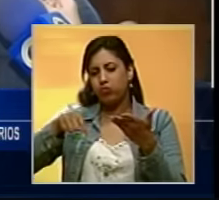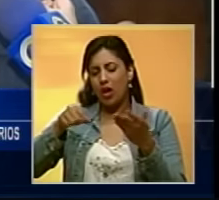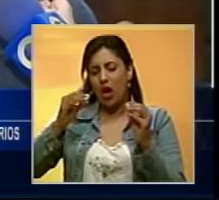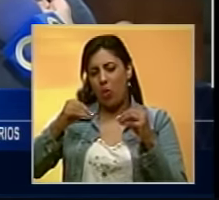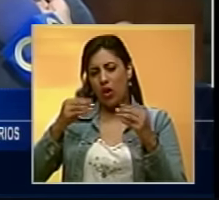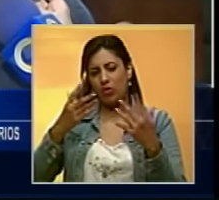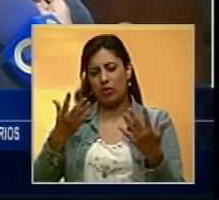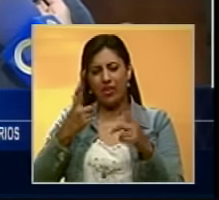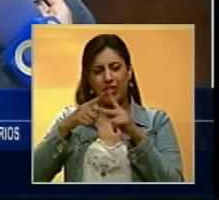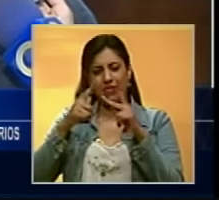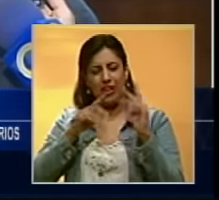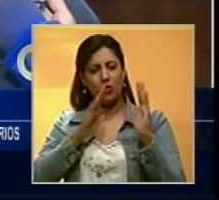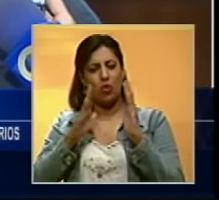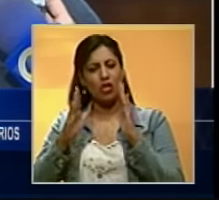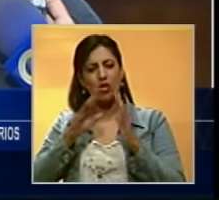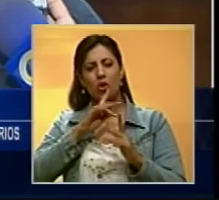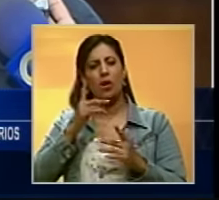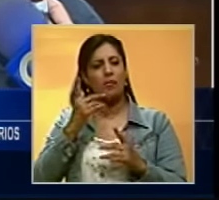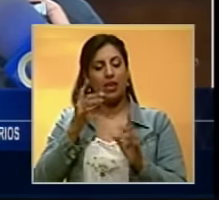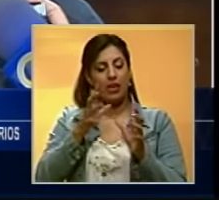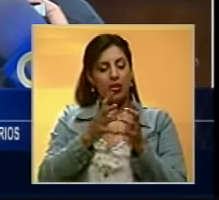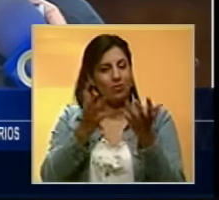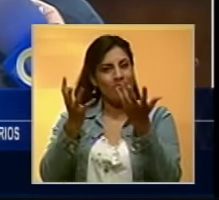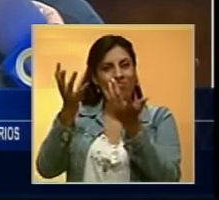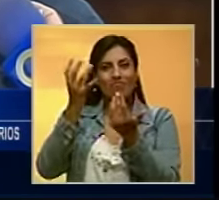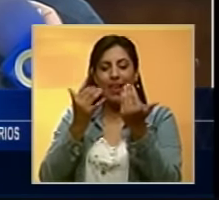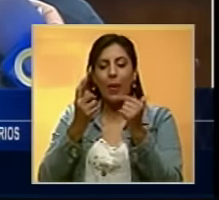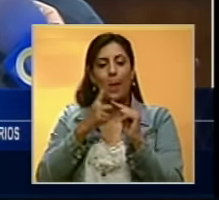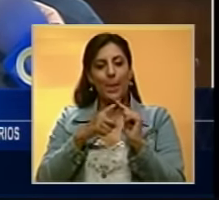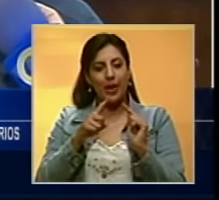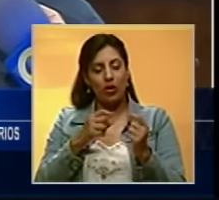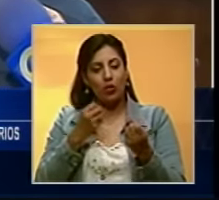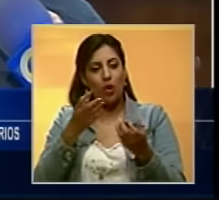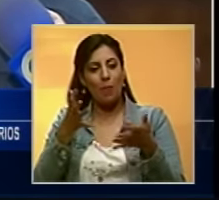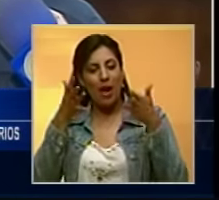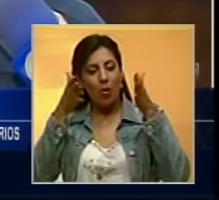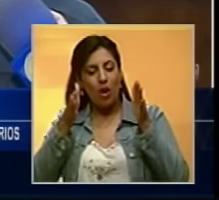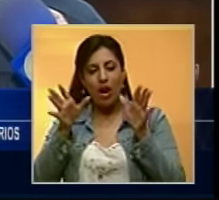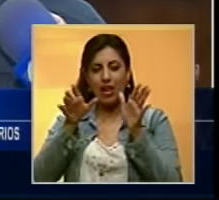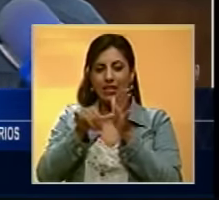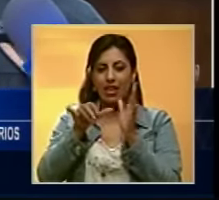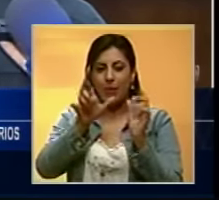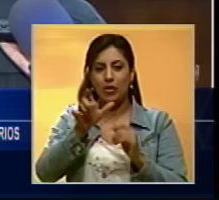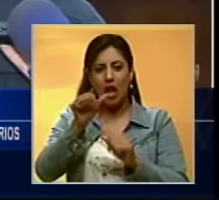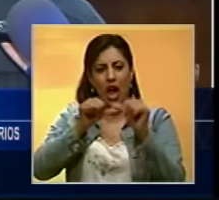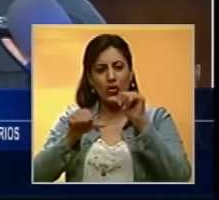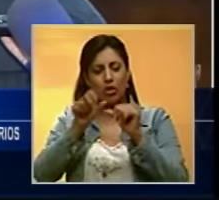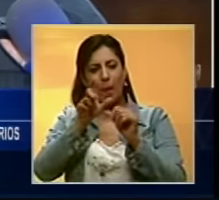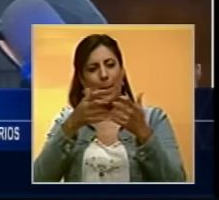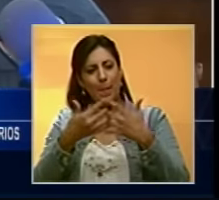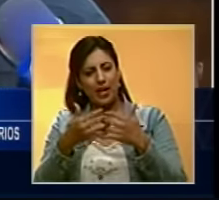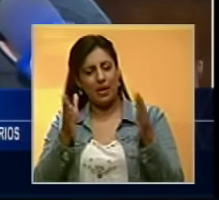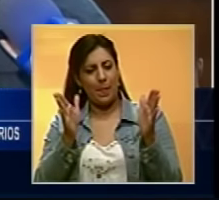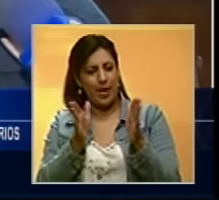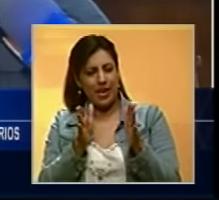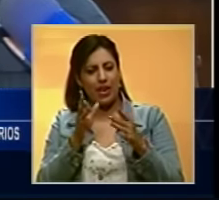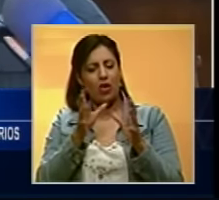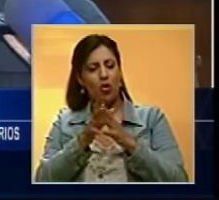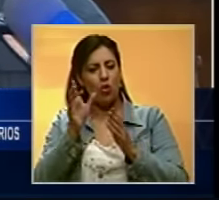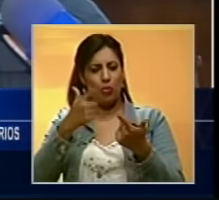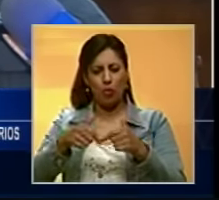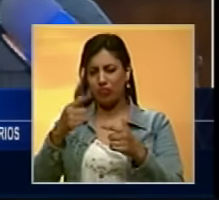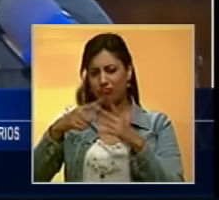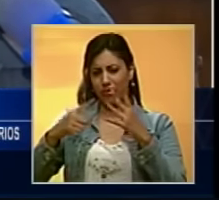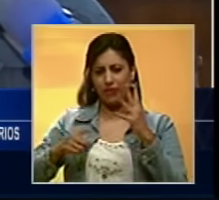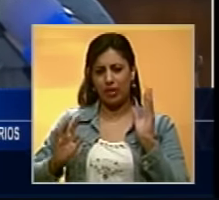diversas organizaciones no solamente a traem sino también la escuela de vecinos la asociación de Pequeños y medianos empresarios dirigentes vecinales